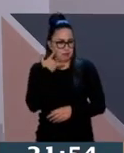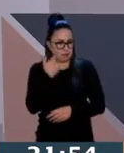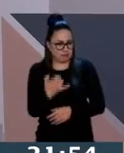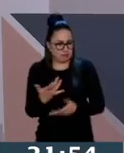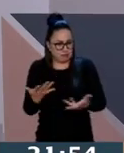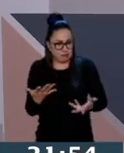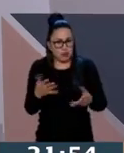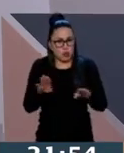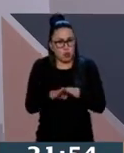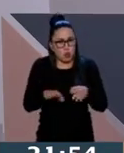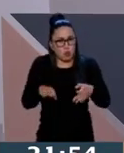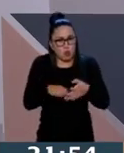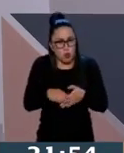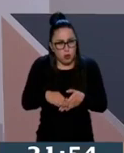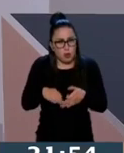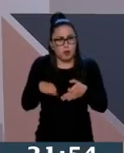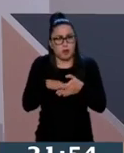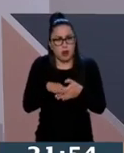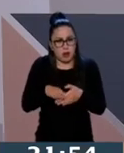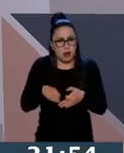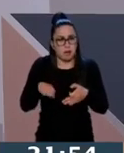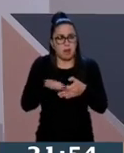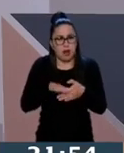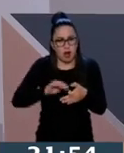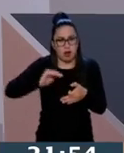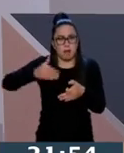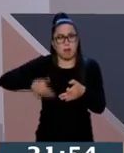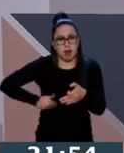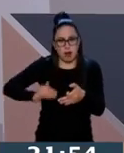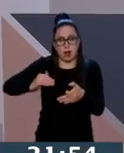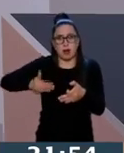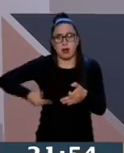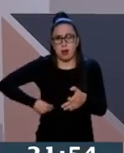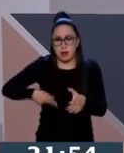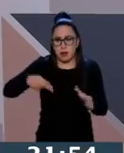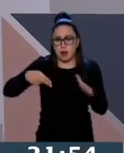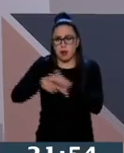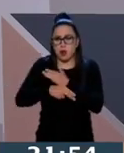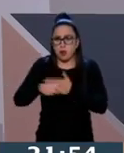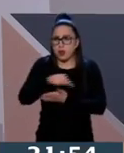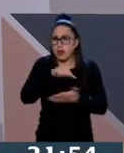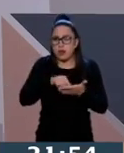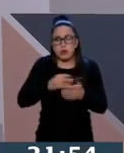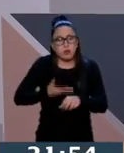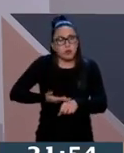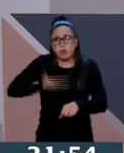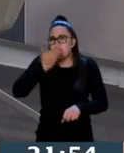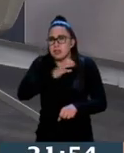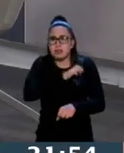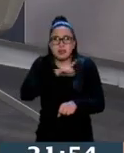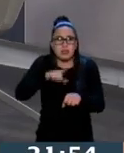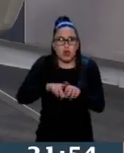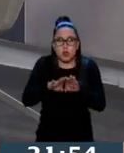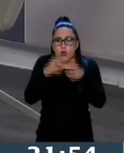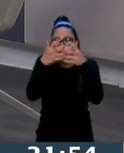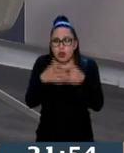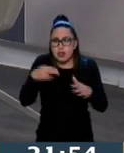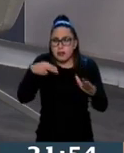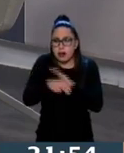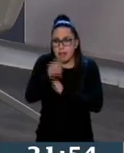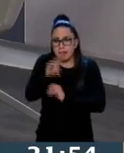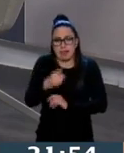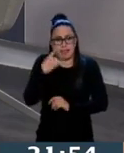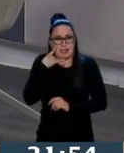estos hechos sucedieron en momentos y en espacios muy precisos de la operación del metro para